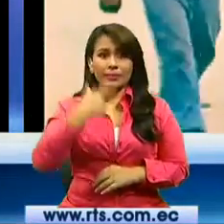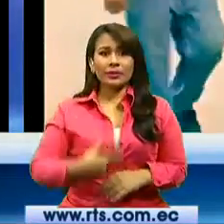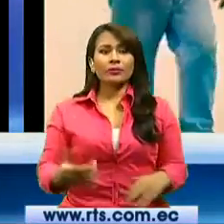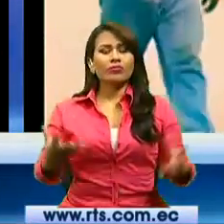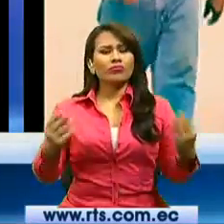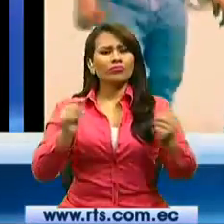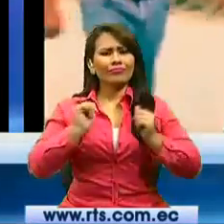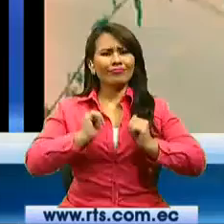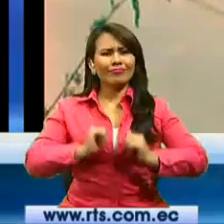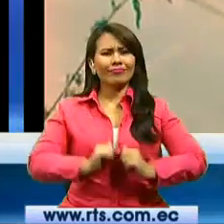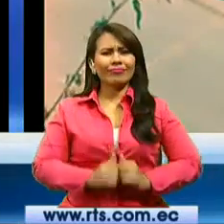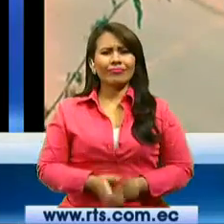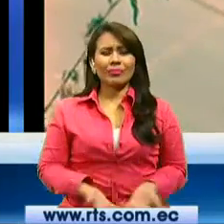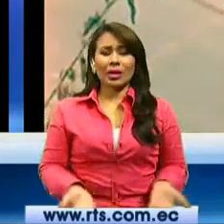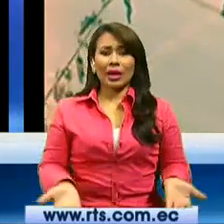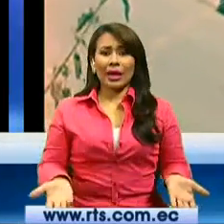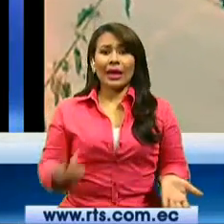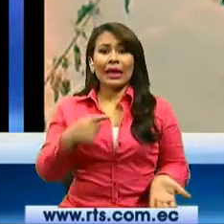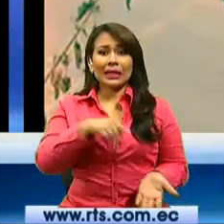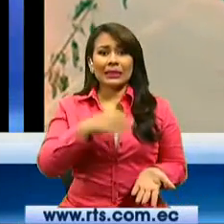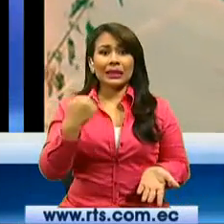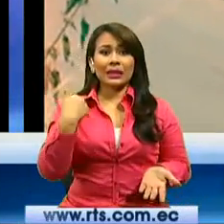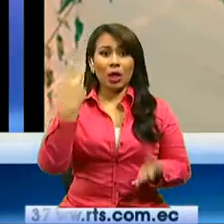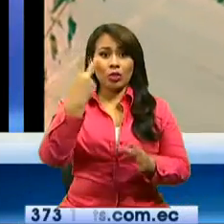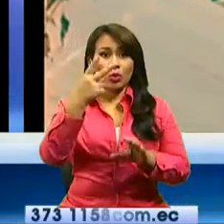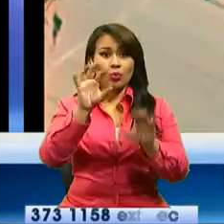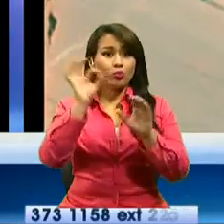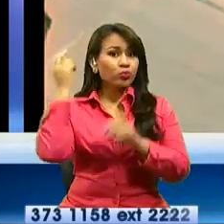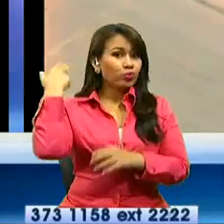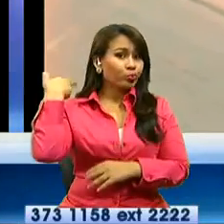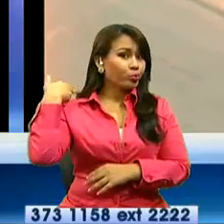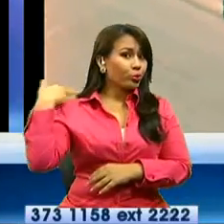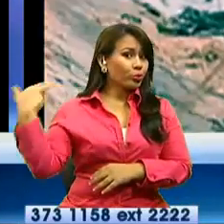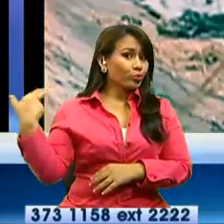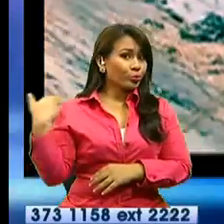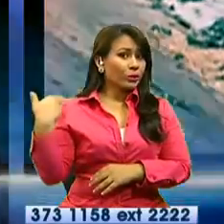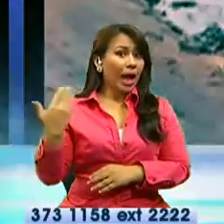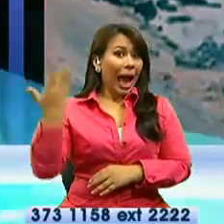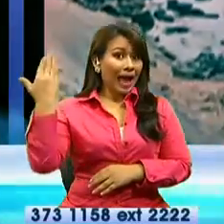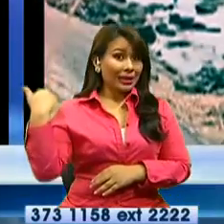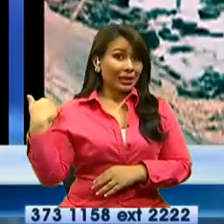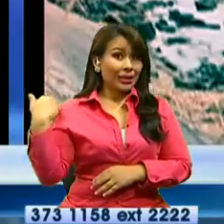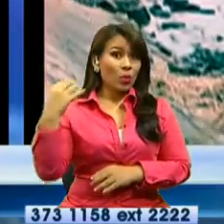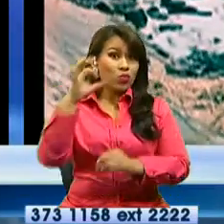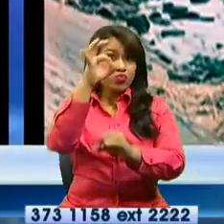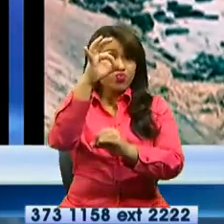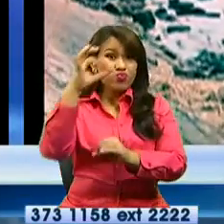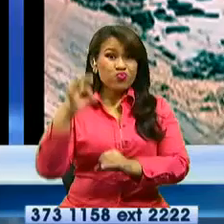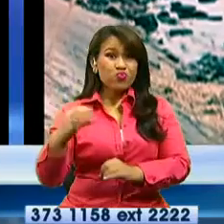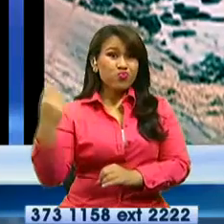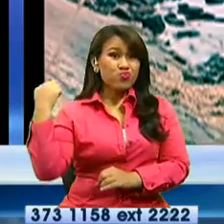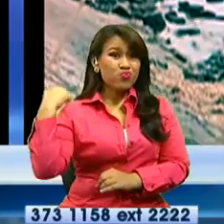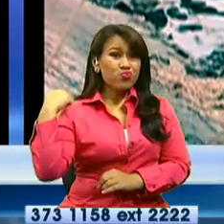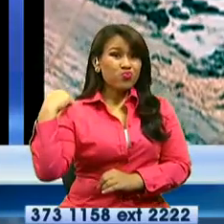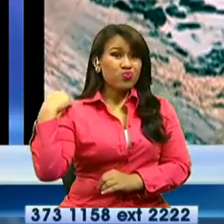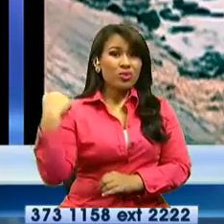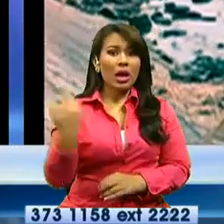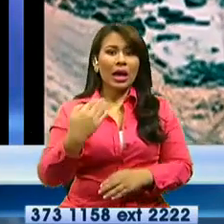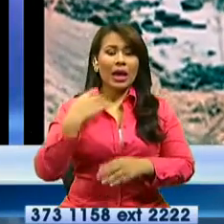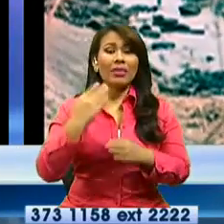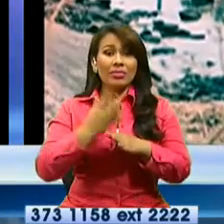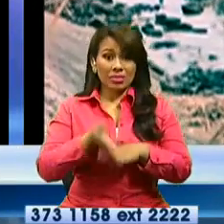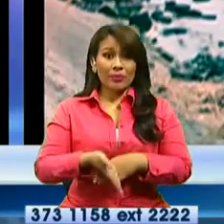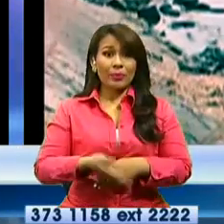y presentaba unos 2 orificios en la parte posterior en la espalda y tapado y envuelto con una